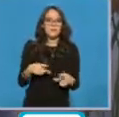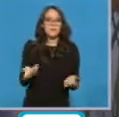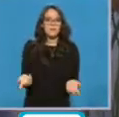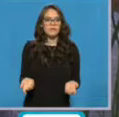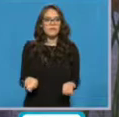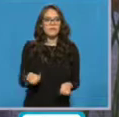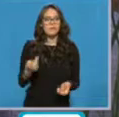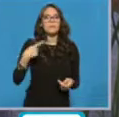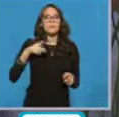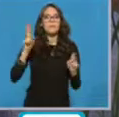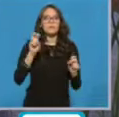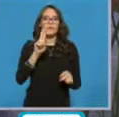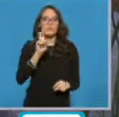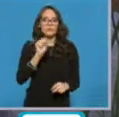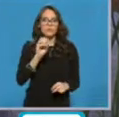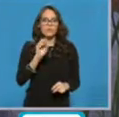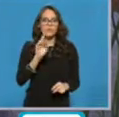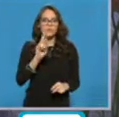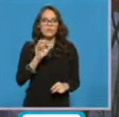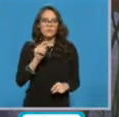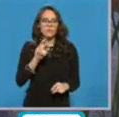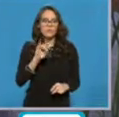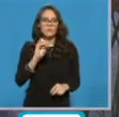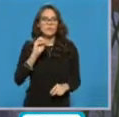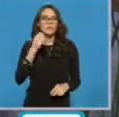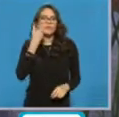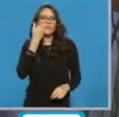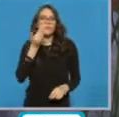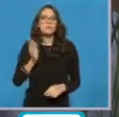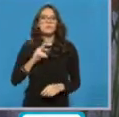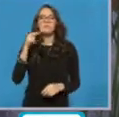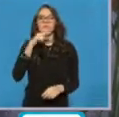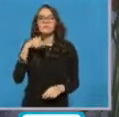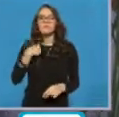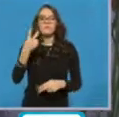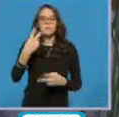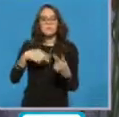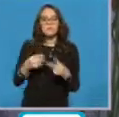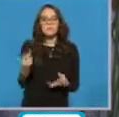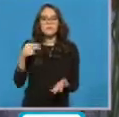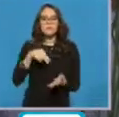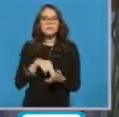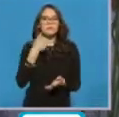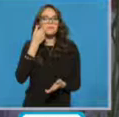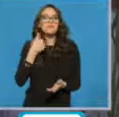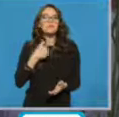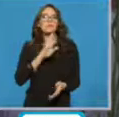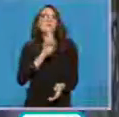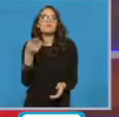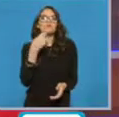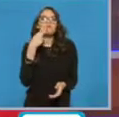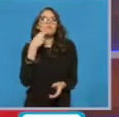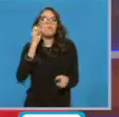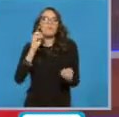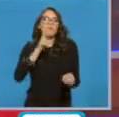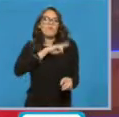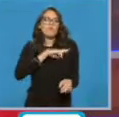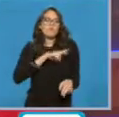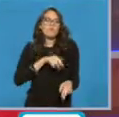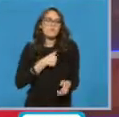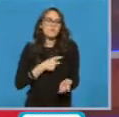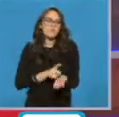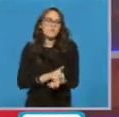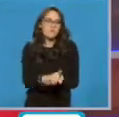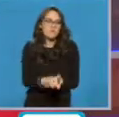pues no sé, a explotarlo o a querer hacer uso de eso? Hay esas dos figuras, pues ¿cuál tendría preferencia para ocuparlo? Tiene